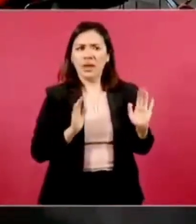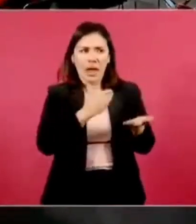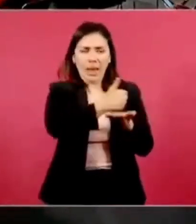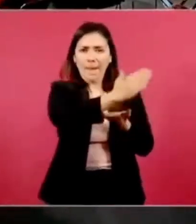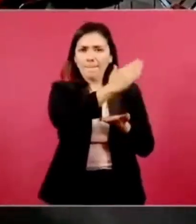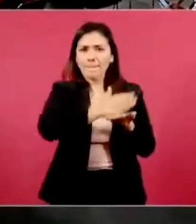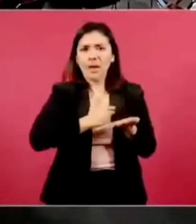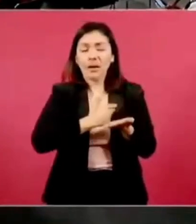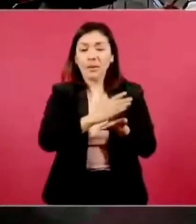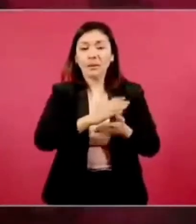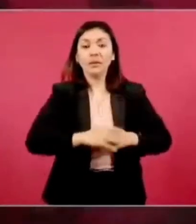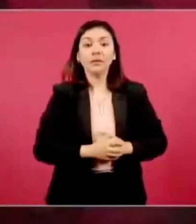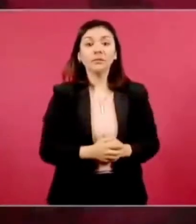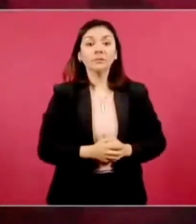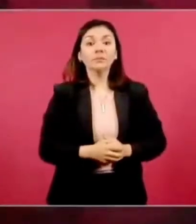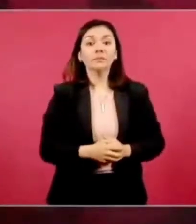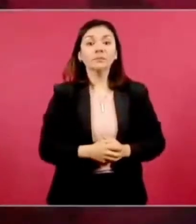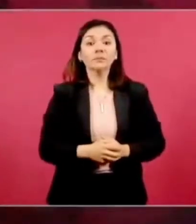Se